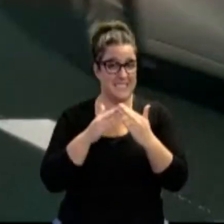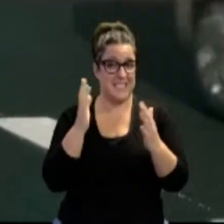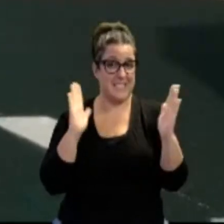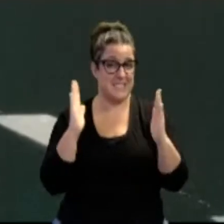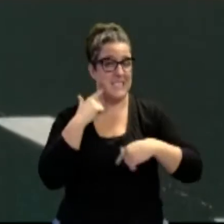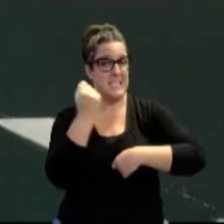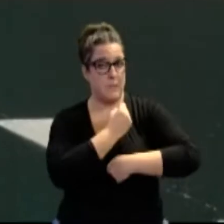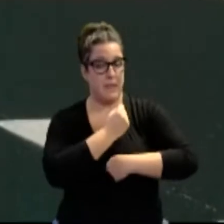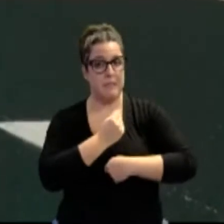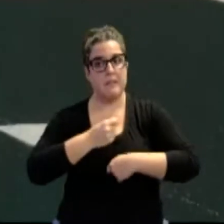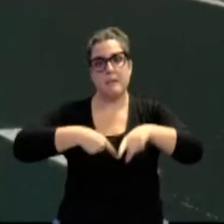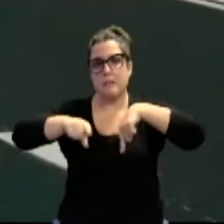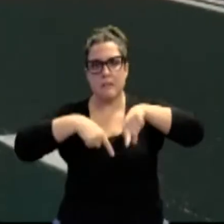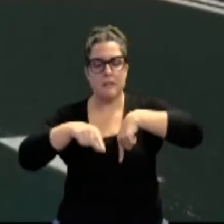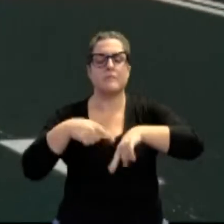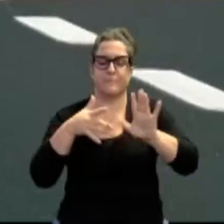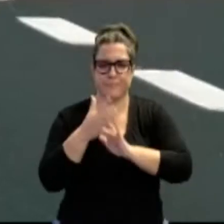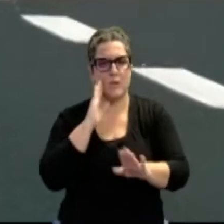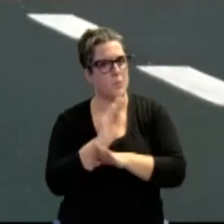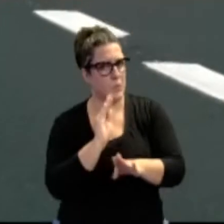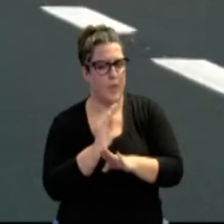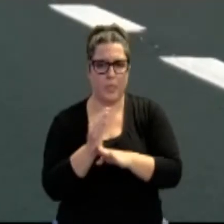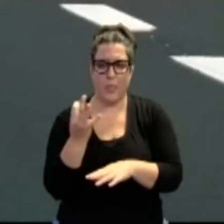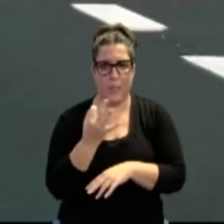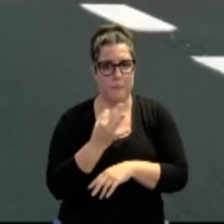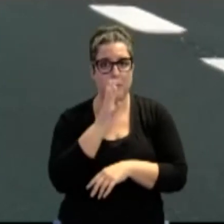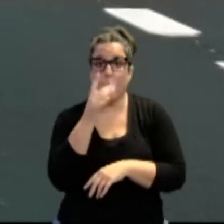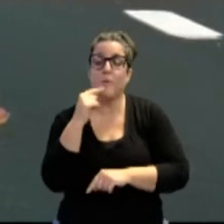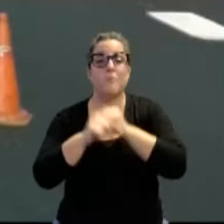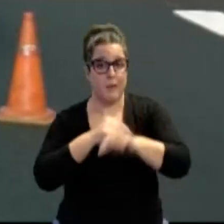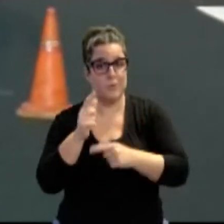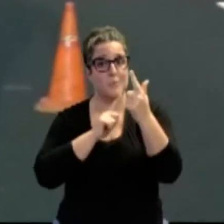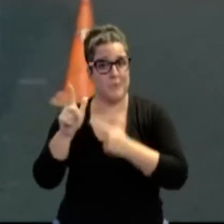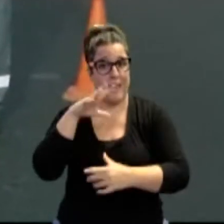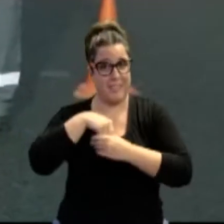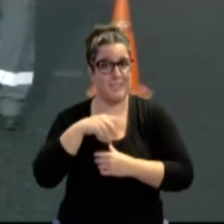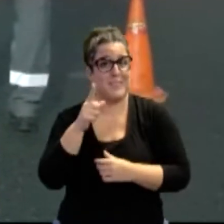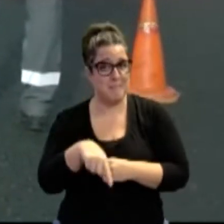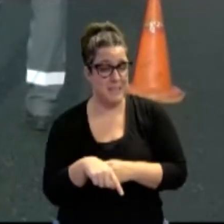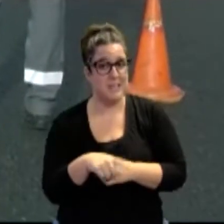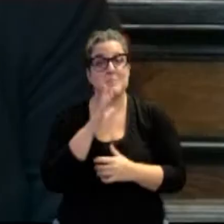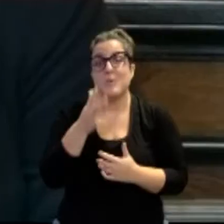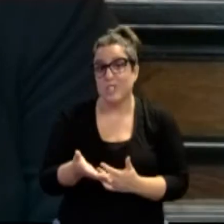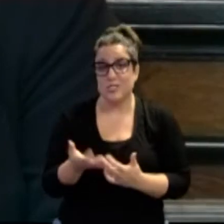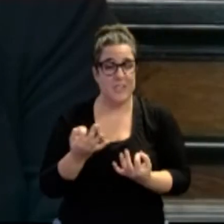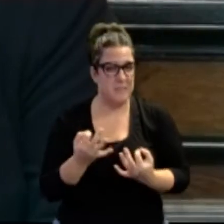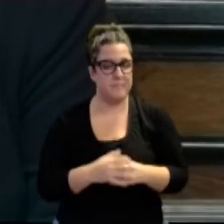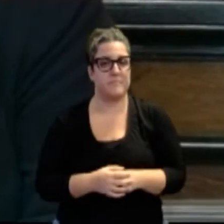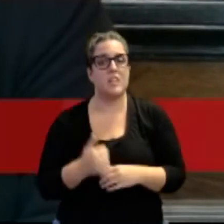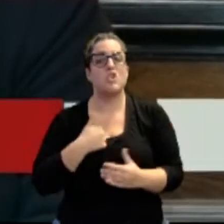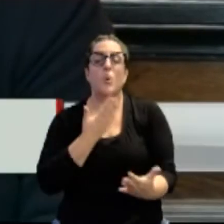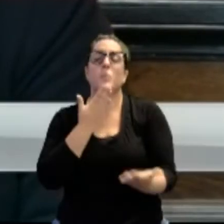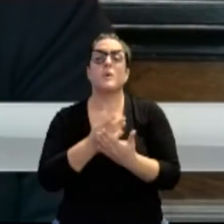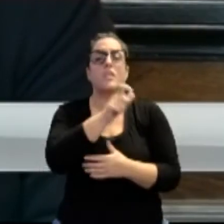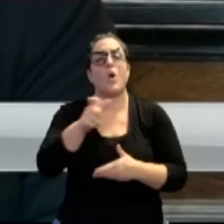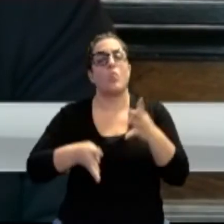La movilidad, dicen, es motivo para extremar las precauciones porque el virus también viaja. Por ello, solo pido a la ciudadanía